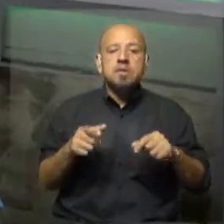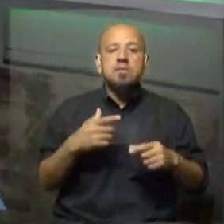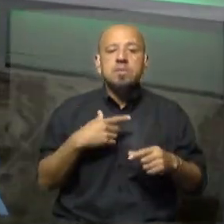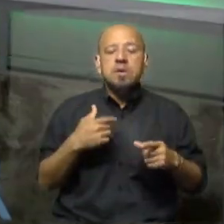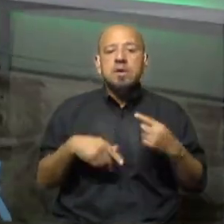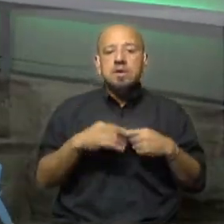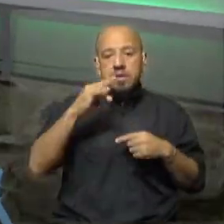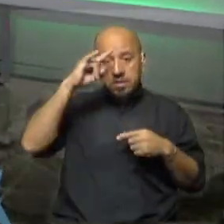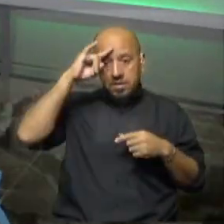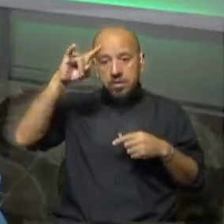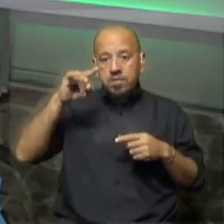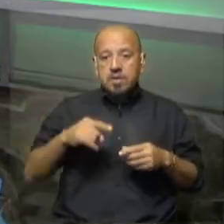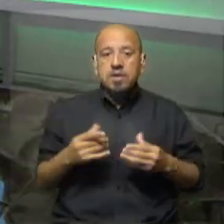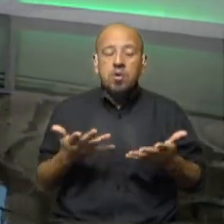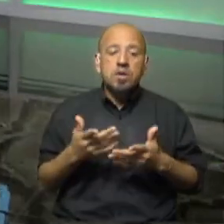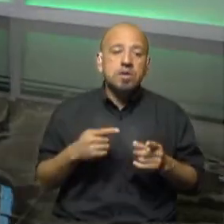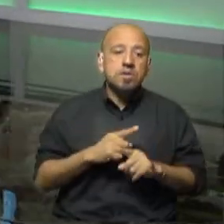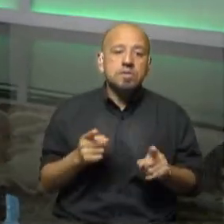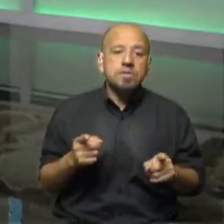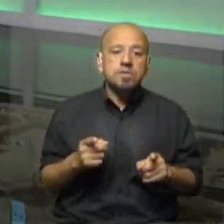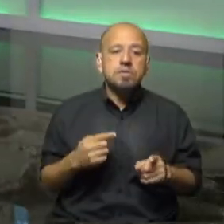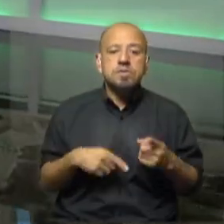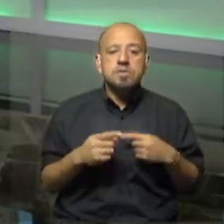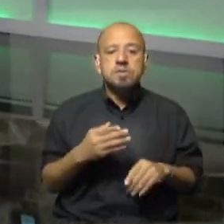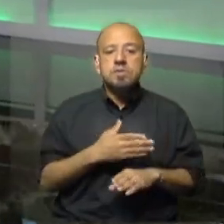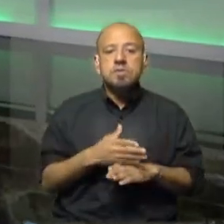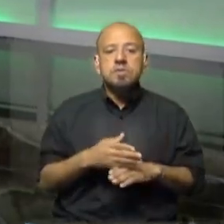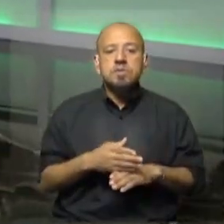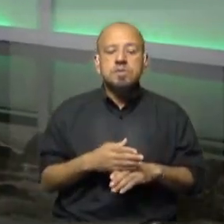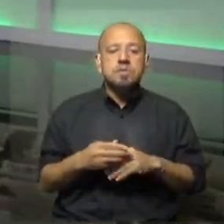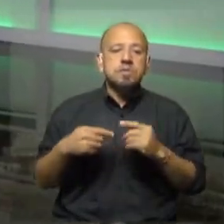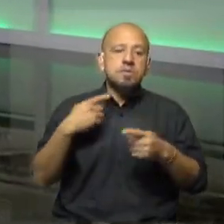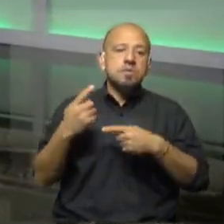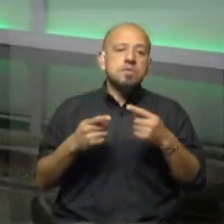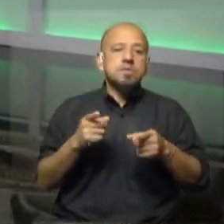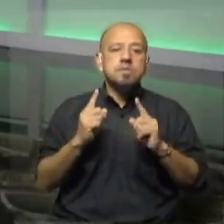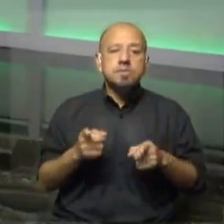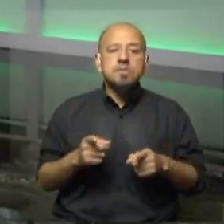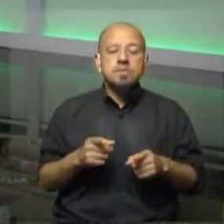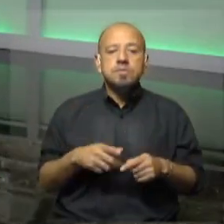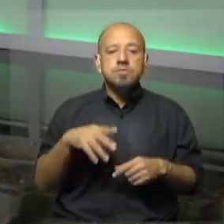y eso obviamente no lo vamos a ver ahora, sino lo vamos a ver luego de varios ciclos. También en